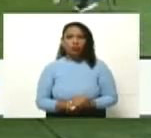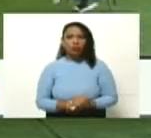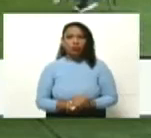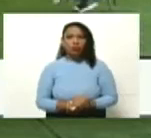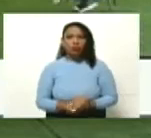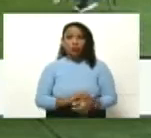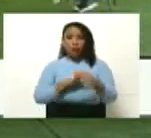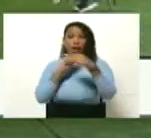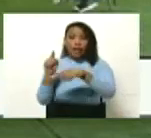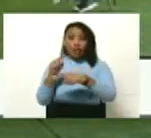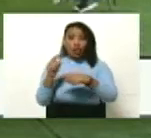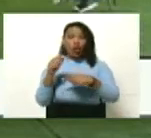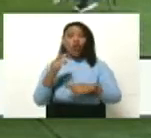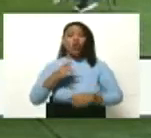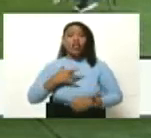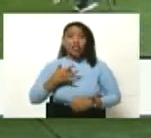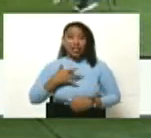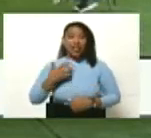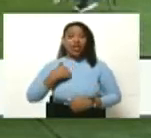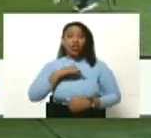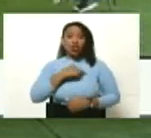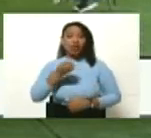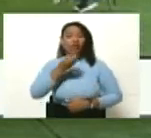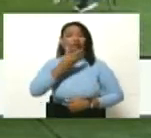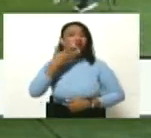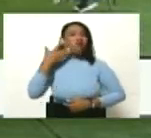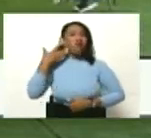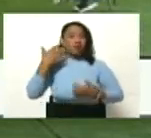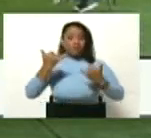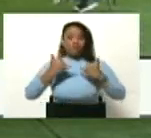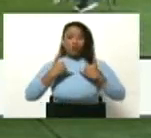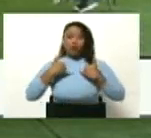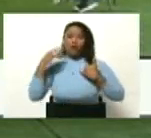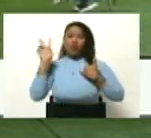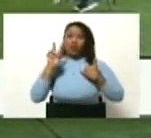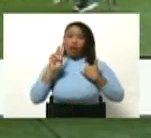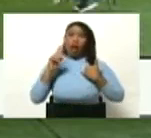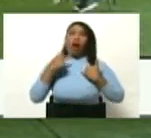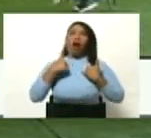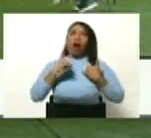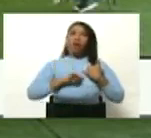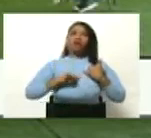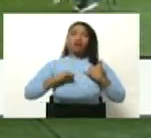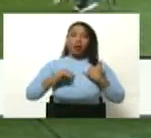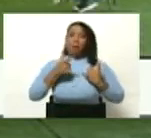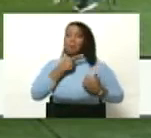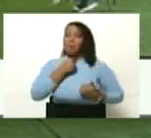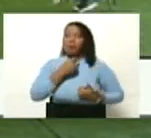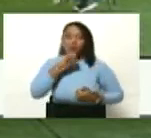Y eso nos hace sentir, en verdad, orgullosos de ser venezolanos. Siéntanse que esta es su casa, muchachos.